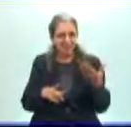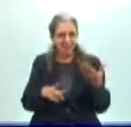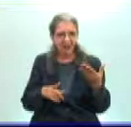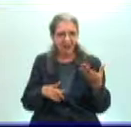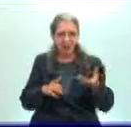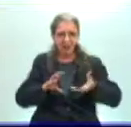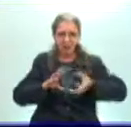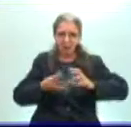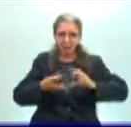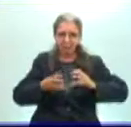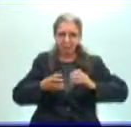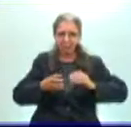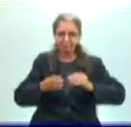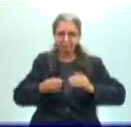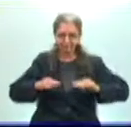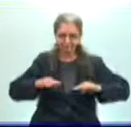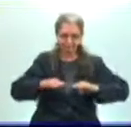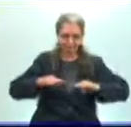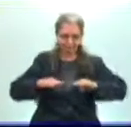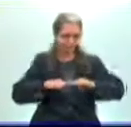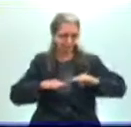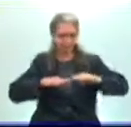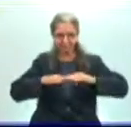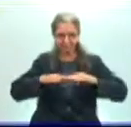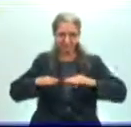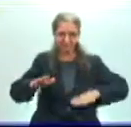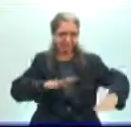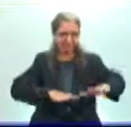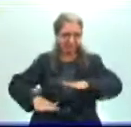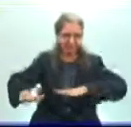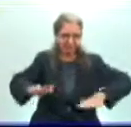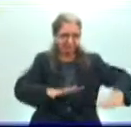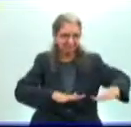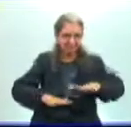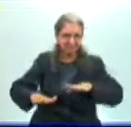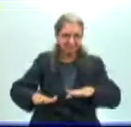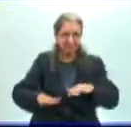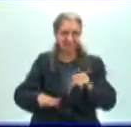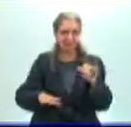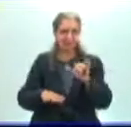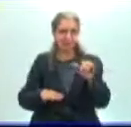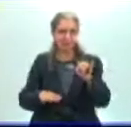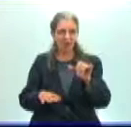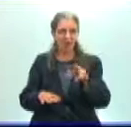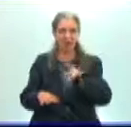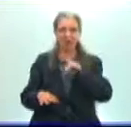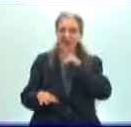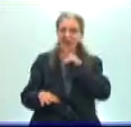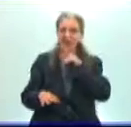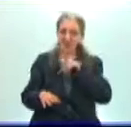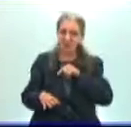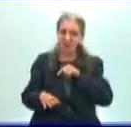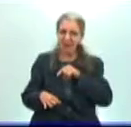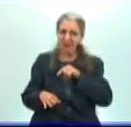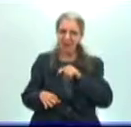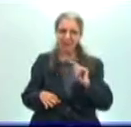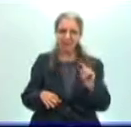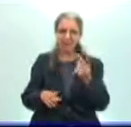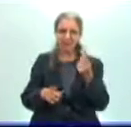del juego de dominó? Y también se puede hacer con agua, con el volumen de unas